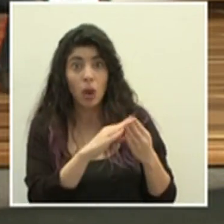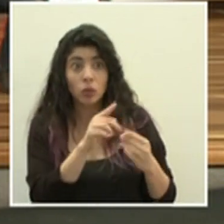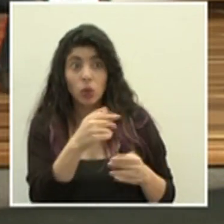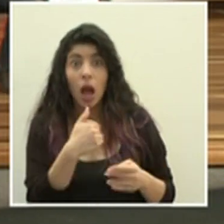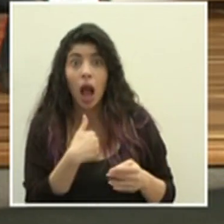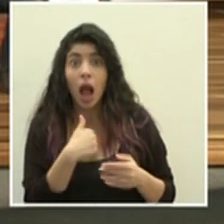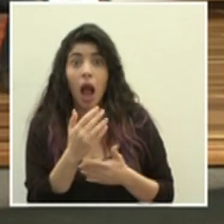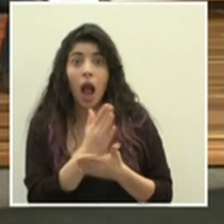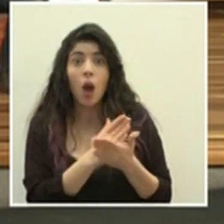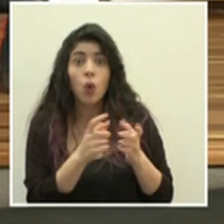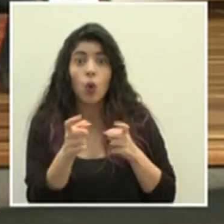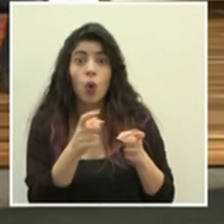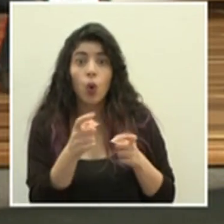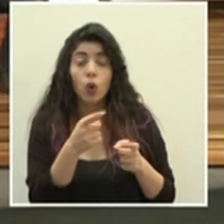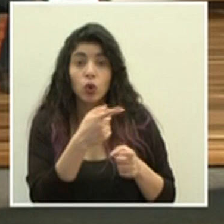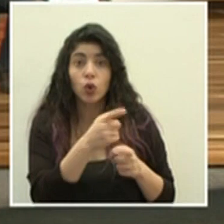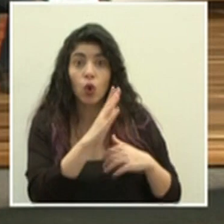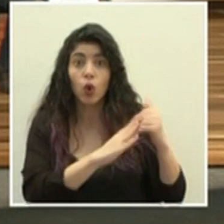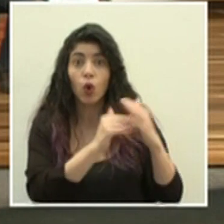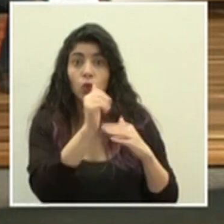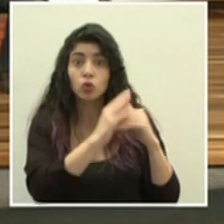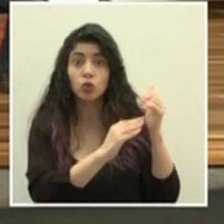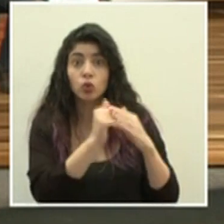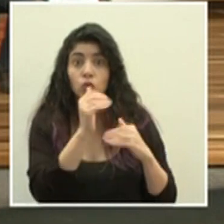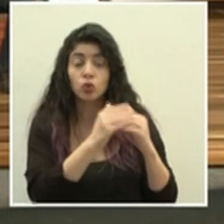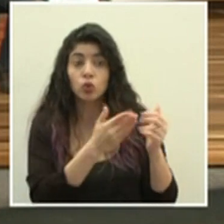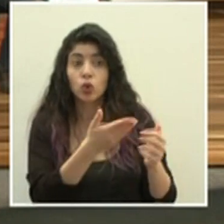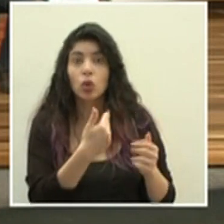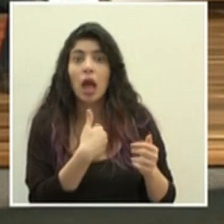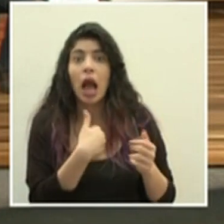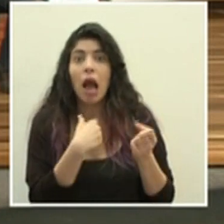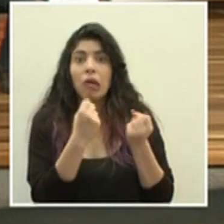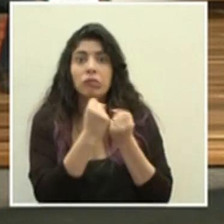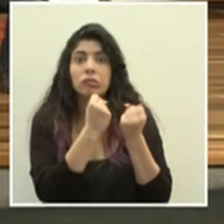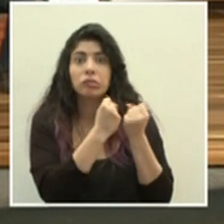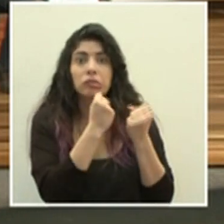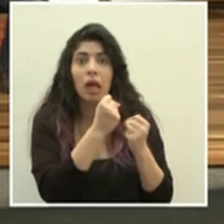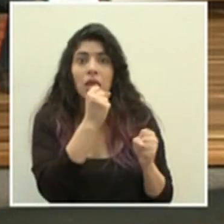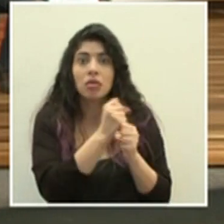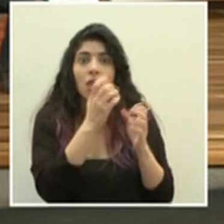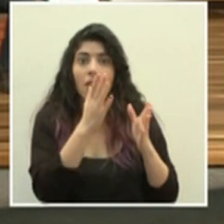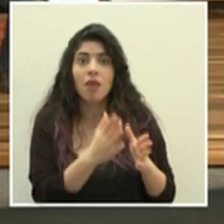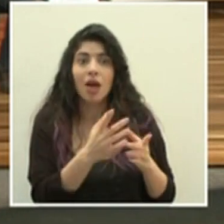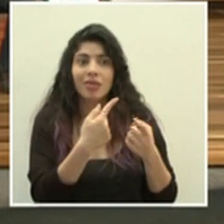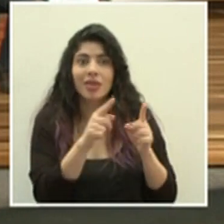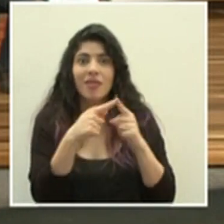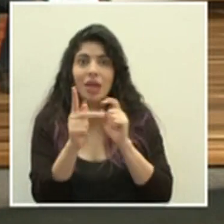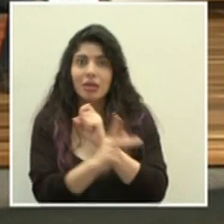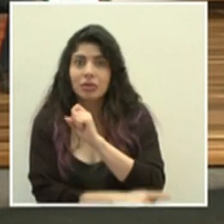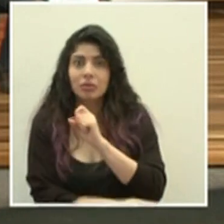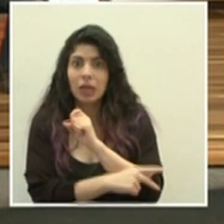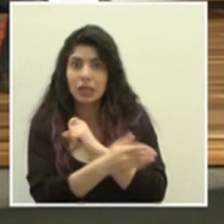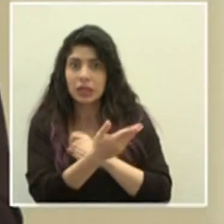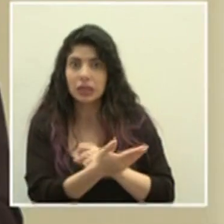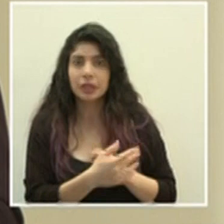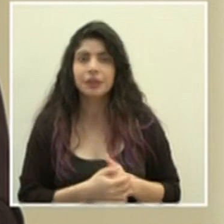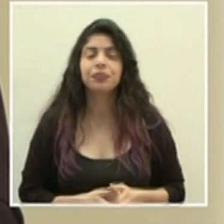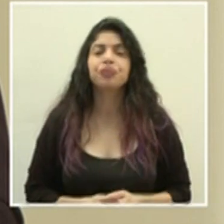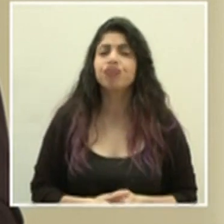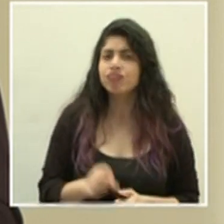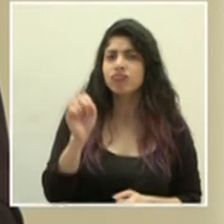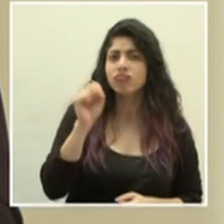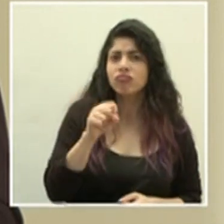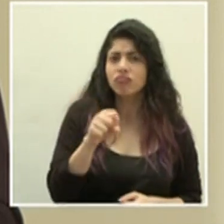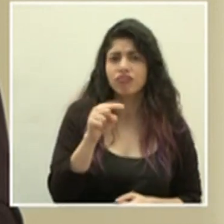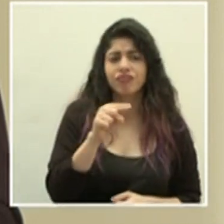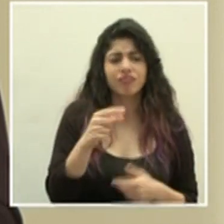algún control sobre estas construcciones donde se da aglomeraciones de trabajadores de diferentes nacionalidades? Sí, ahí